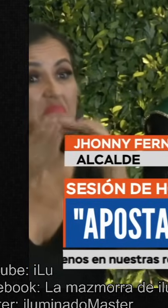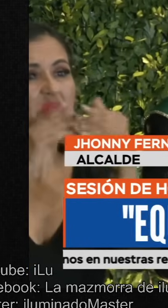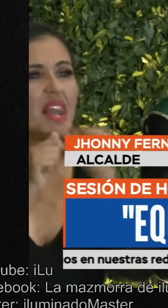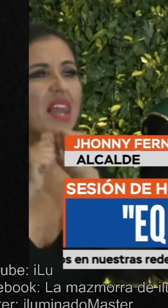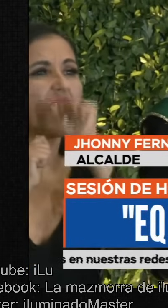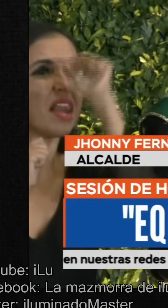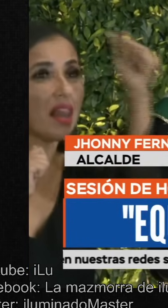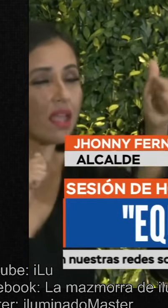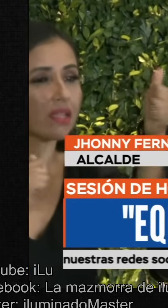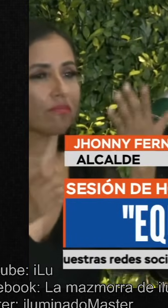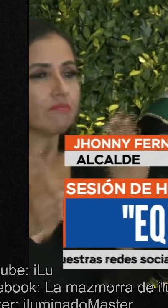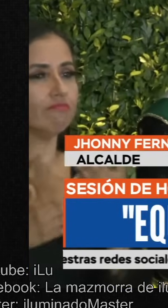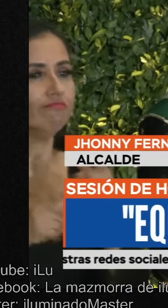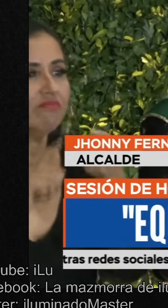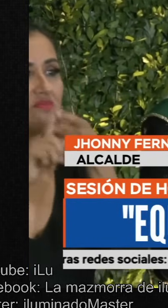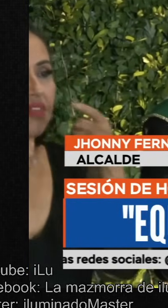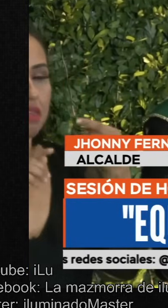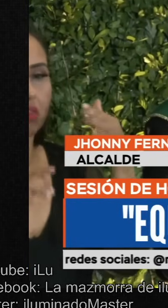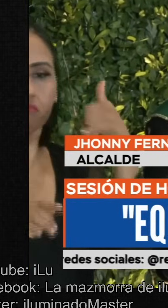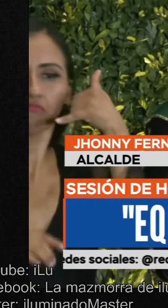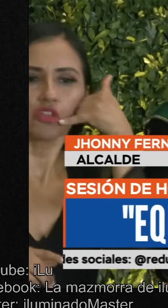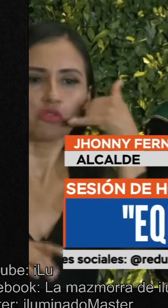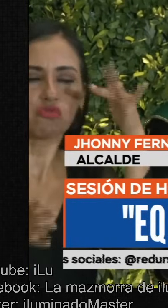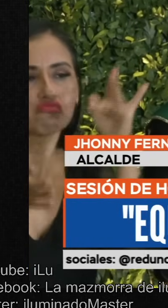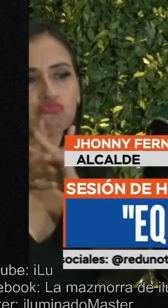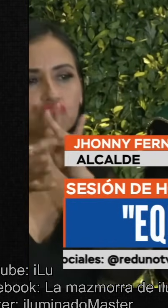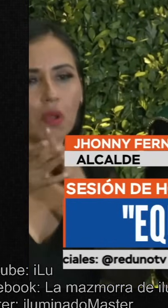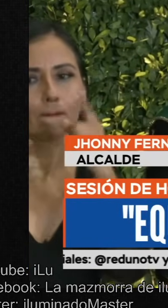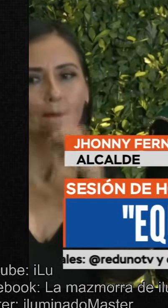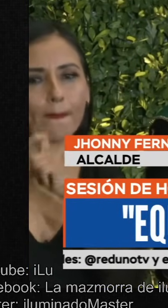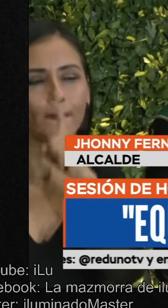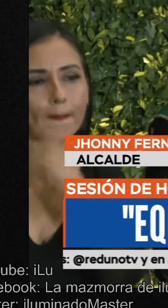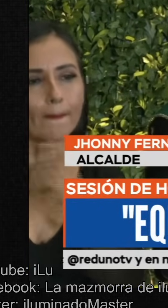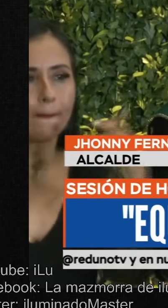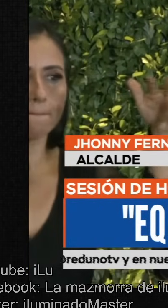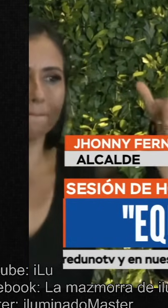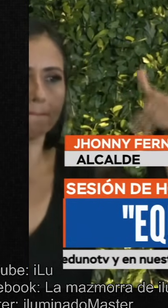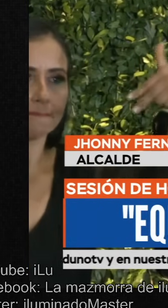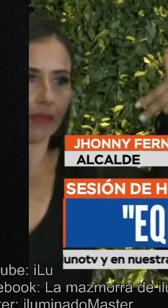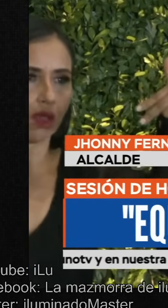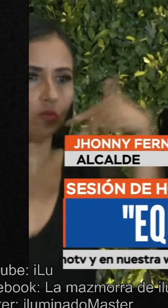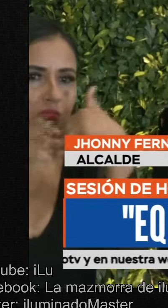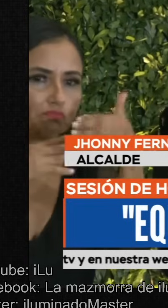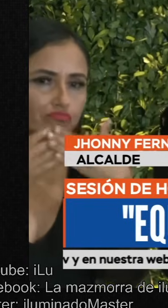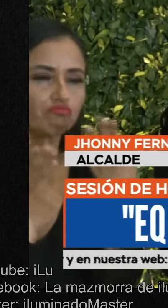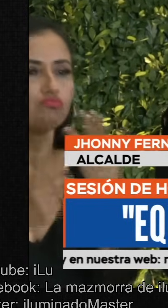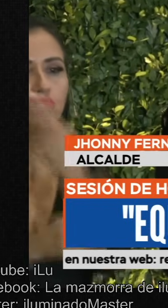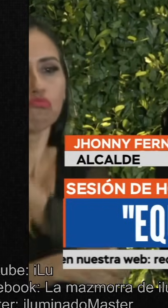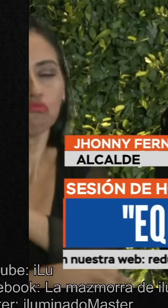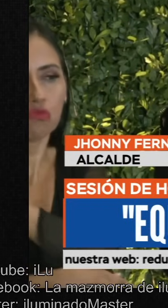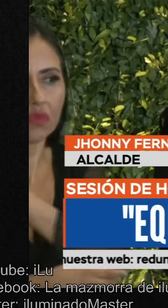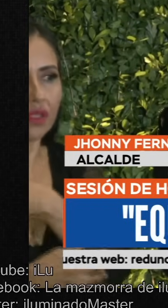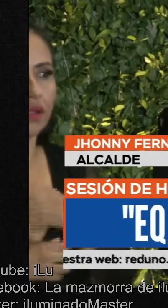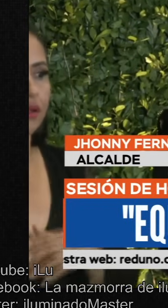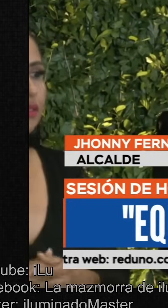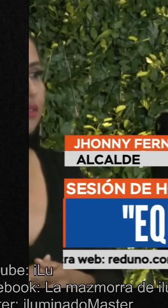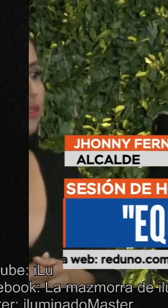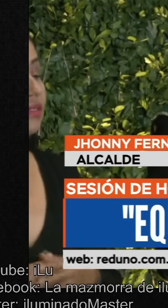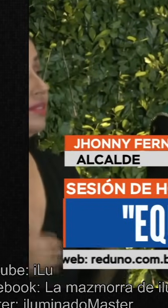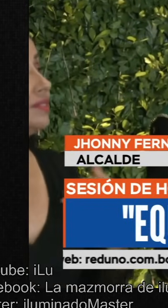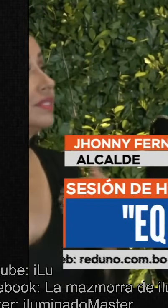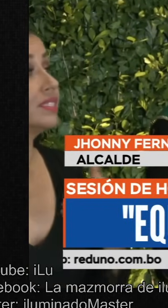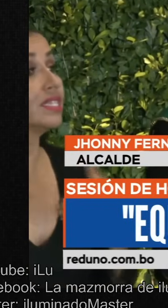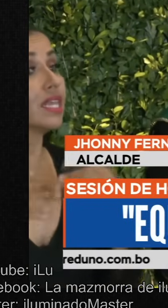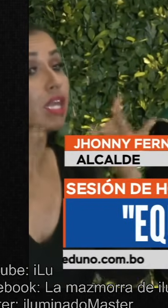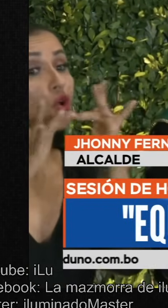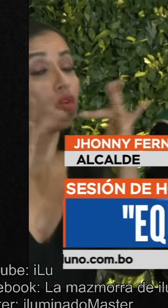más alejado, desde un celular va a poder hacer su consulta directa a cualquiera de los hospitales. Va a tener